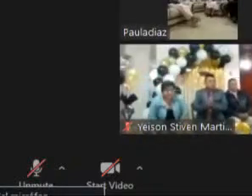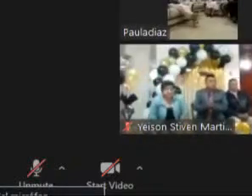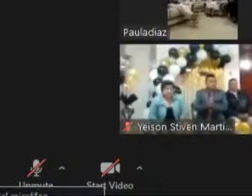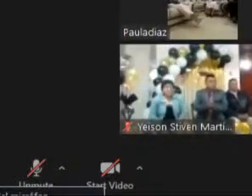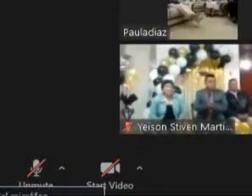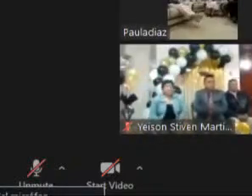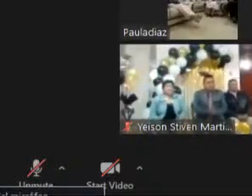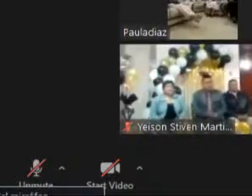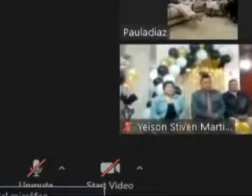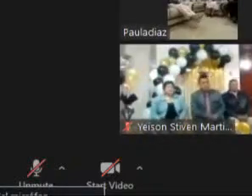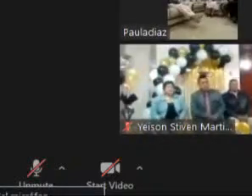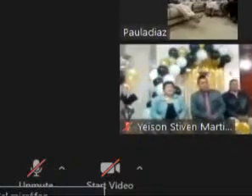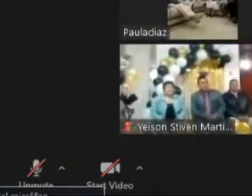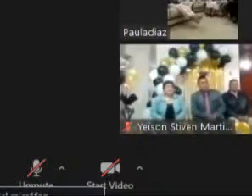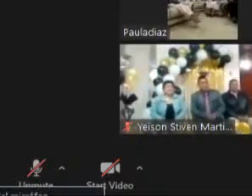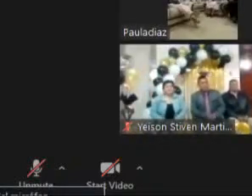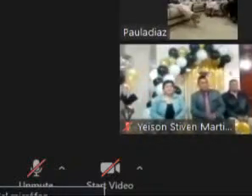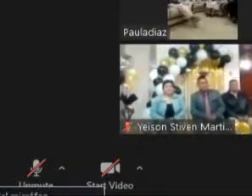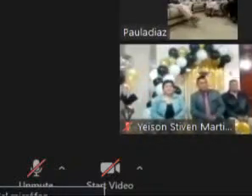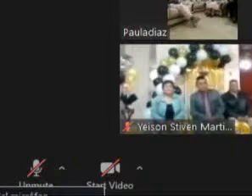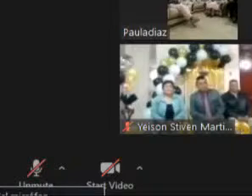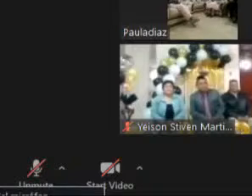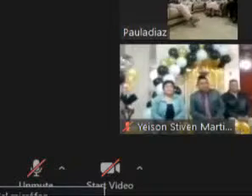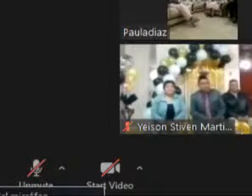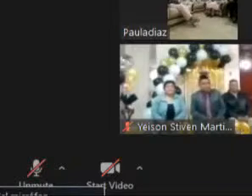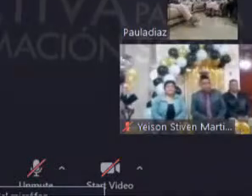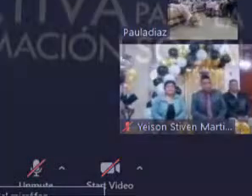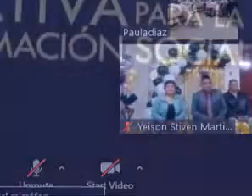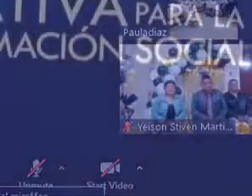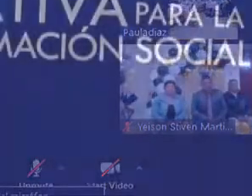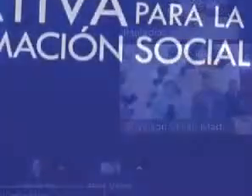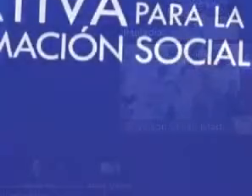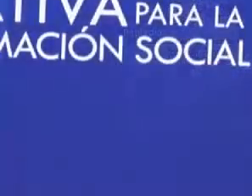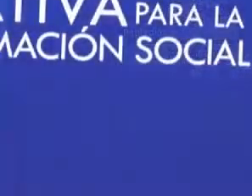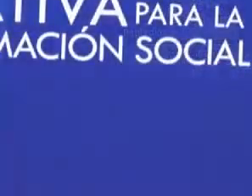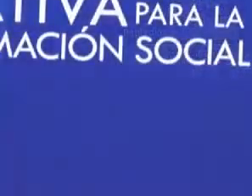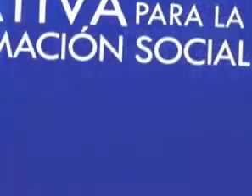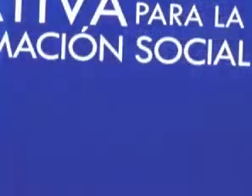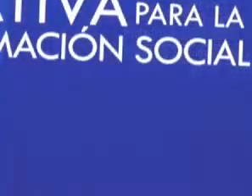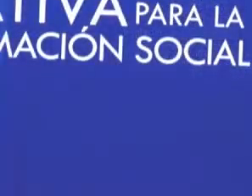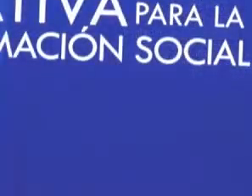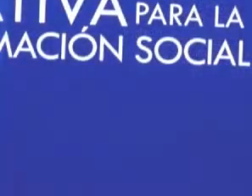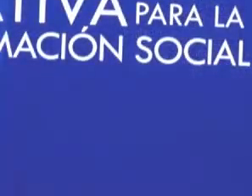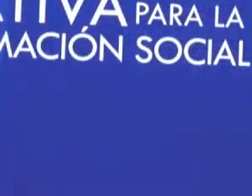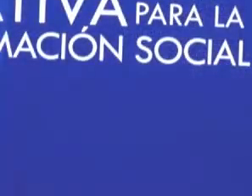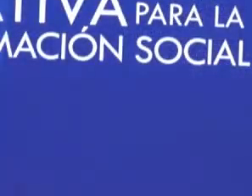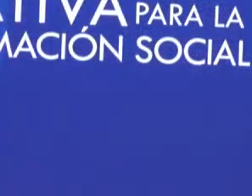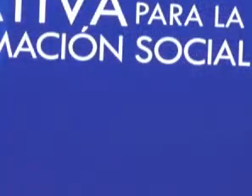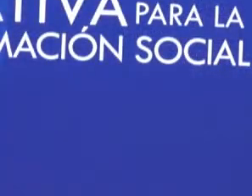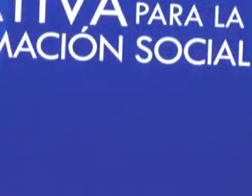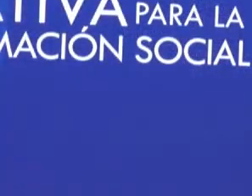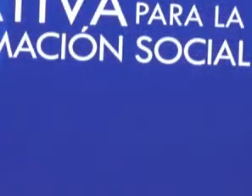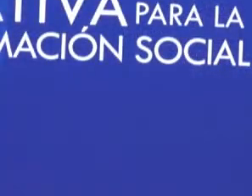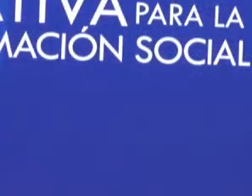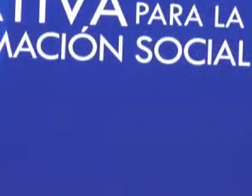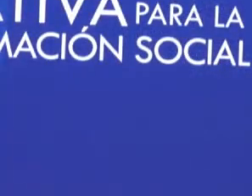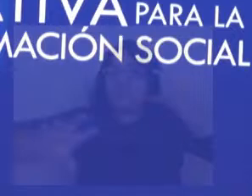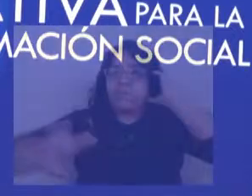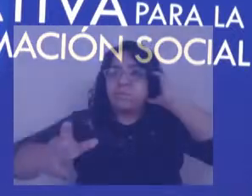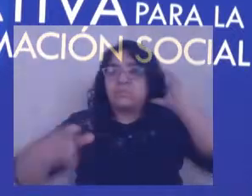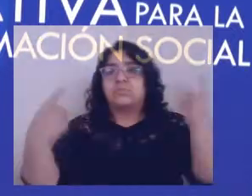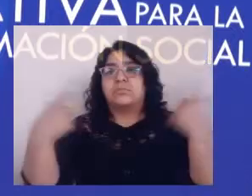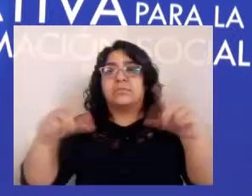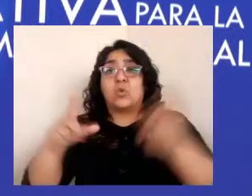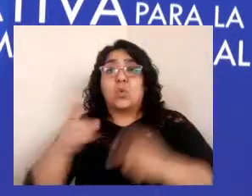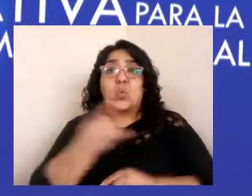Agradecimiento sincero al equipo humano y técnico y profesional de la Unidad de Radio y Televisión de la Universidad Mariana y